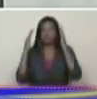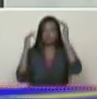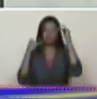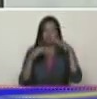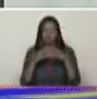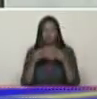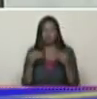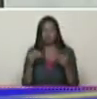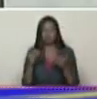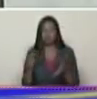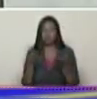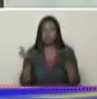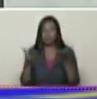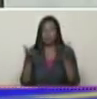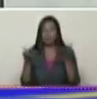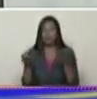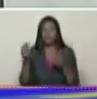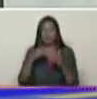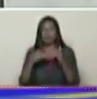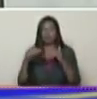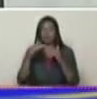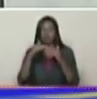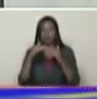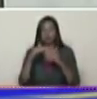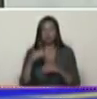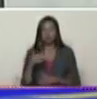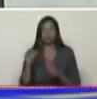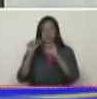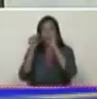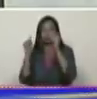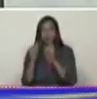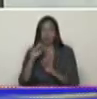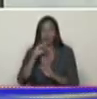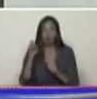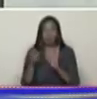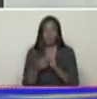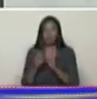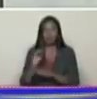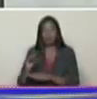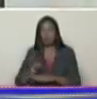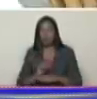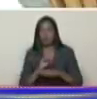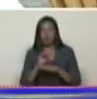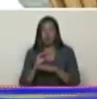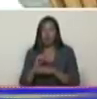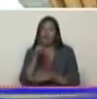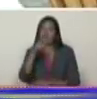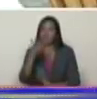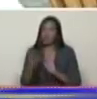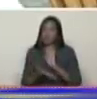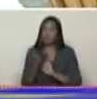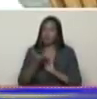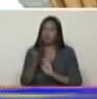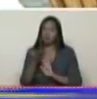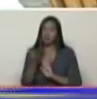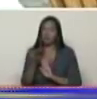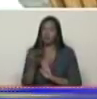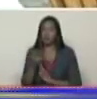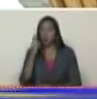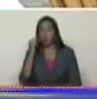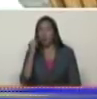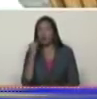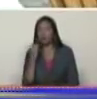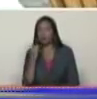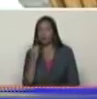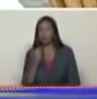y para llevarlo a la superación y llevarlo a un sistema integral de protección. Correcto. Aquí hay algo muy importante, Aristóbulo,